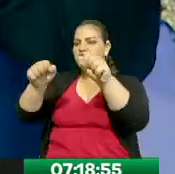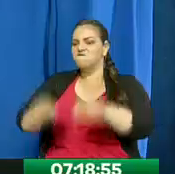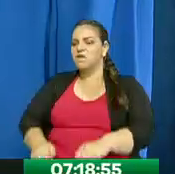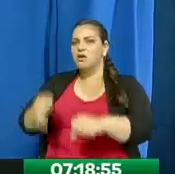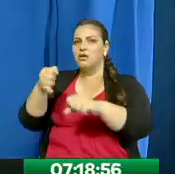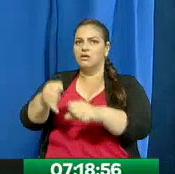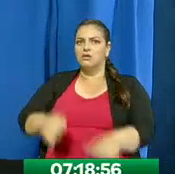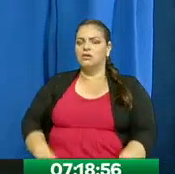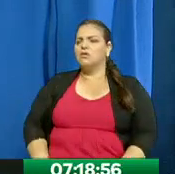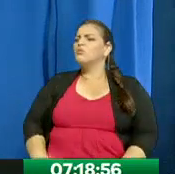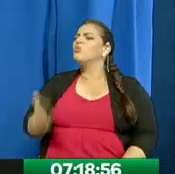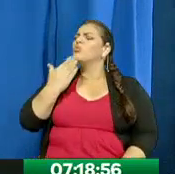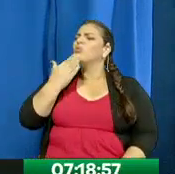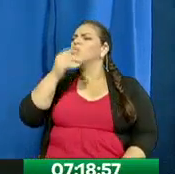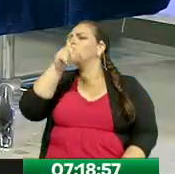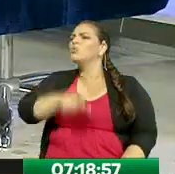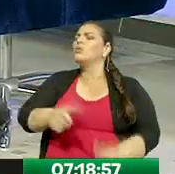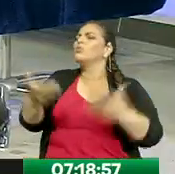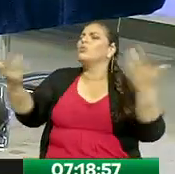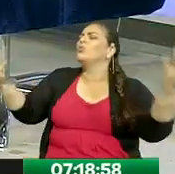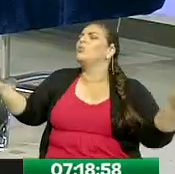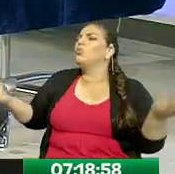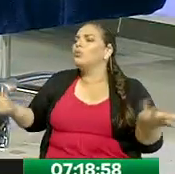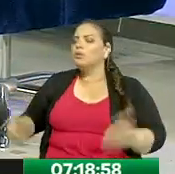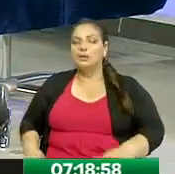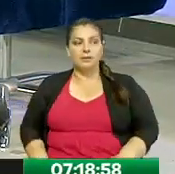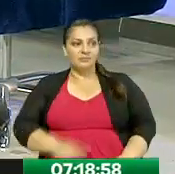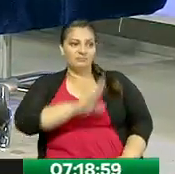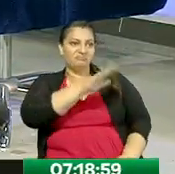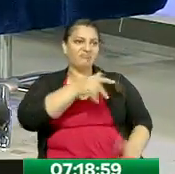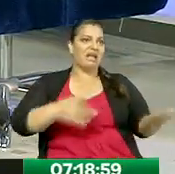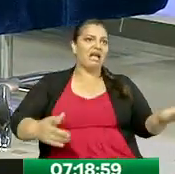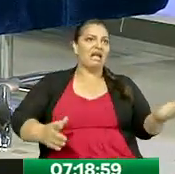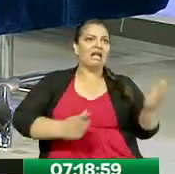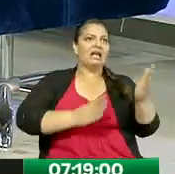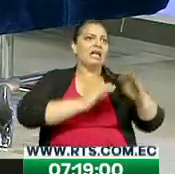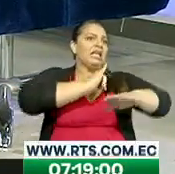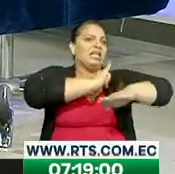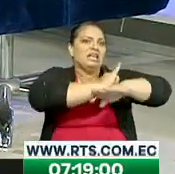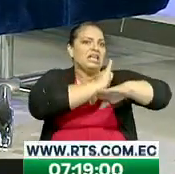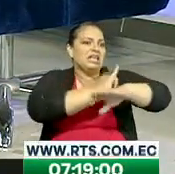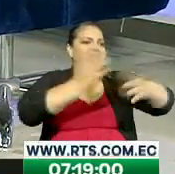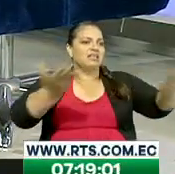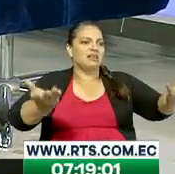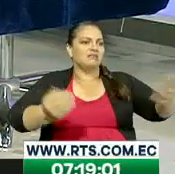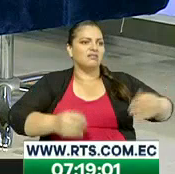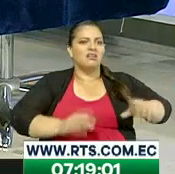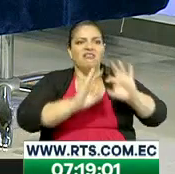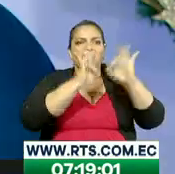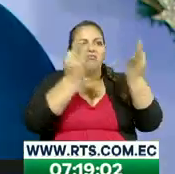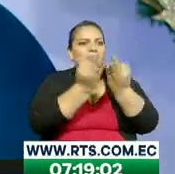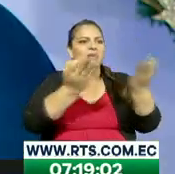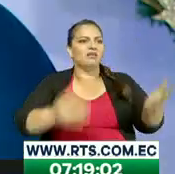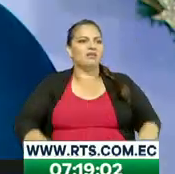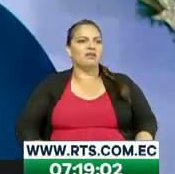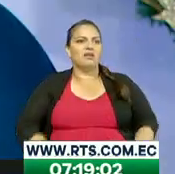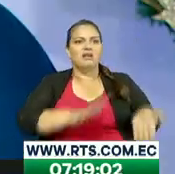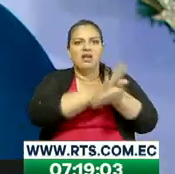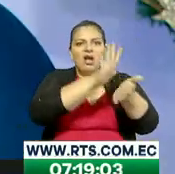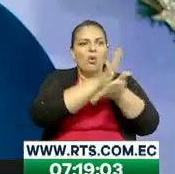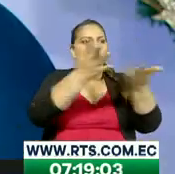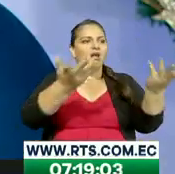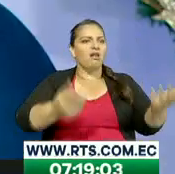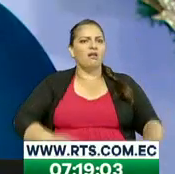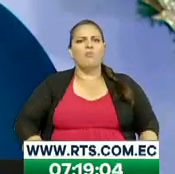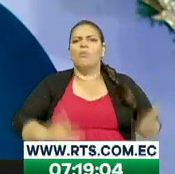establecimientos educativos. Donde haya niños. Es una persona... Nosotros nos preparamos con uno de los 5 héroes en el mundo, que se llama Chris Newley. Y